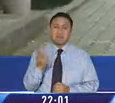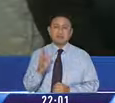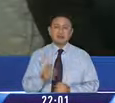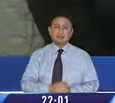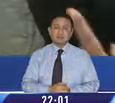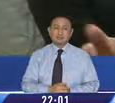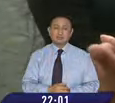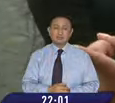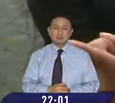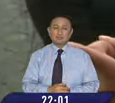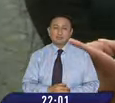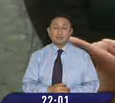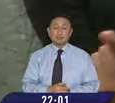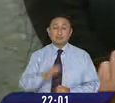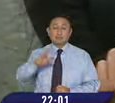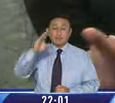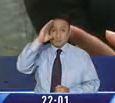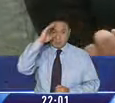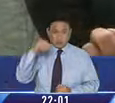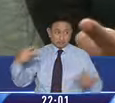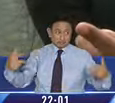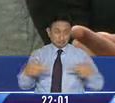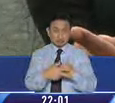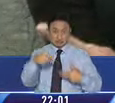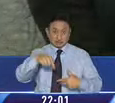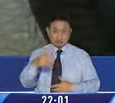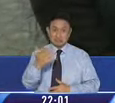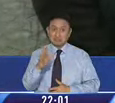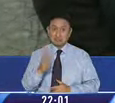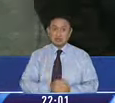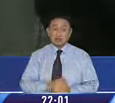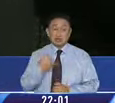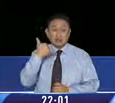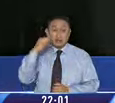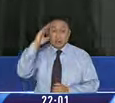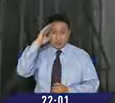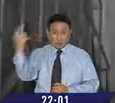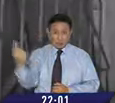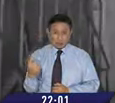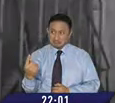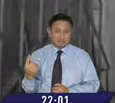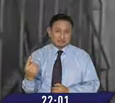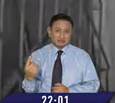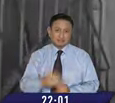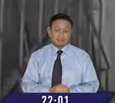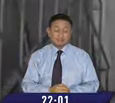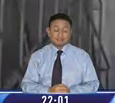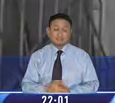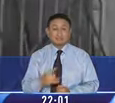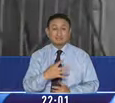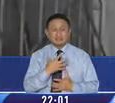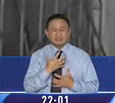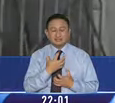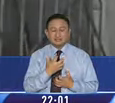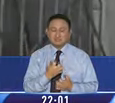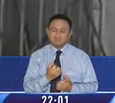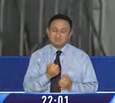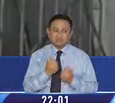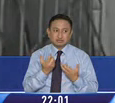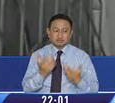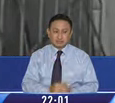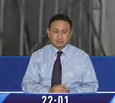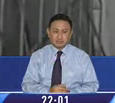habla. Y no hay patrullajes, no hay nada. Se llama a la policía, no viene. Es una mezcla de impotencia y de rabia, porque nadie